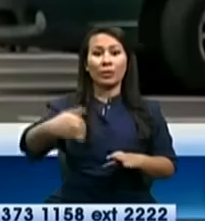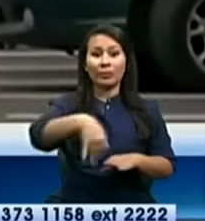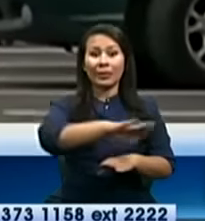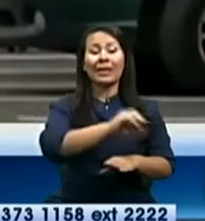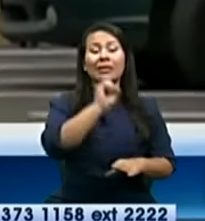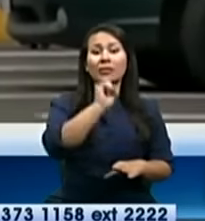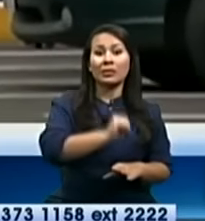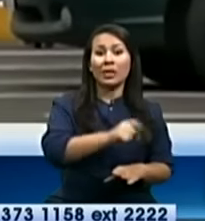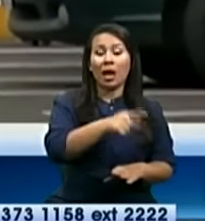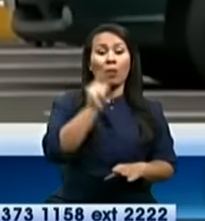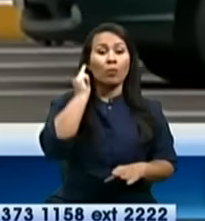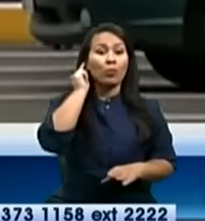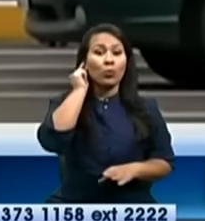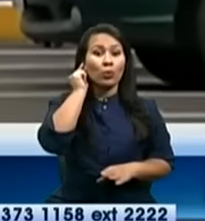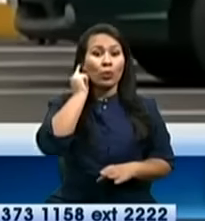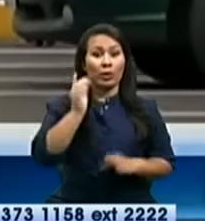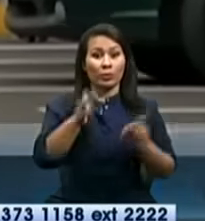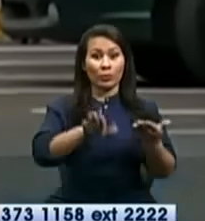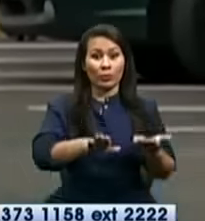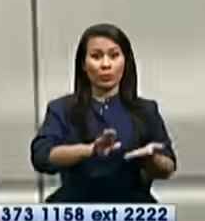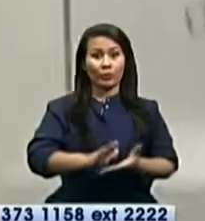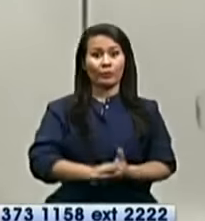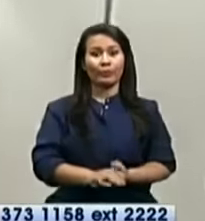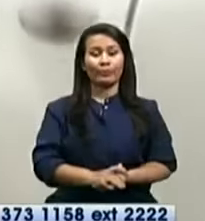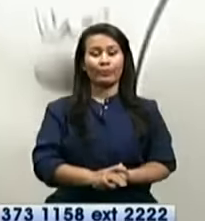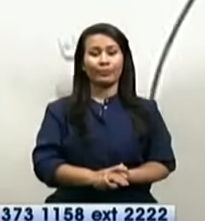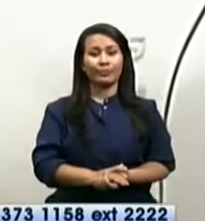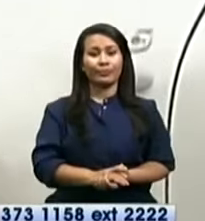de las jóvenes víctimas.